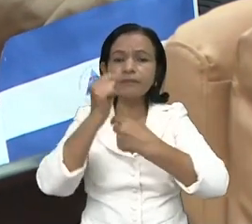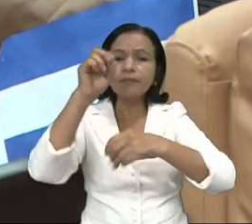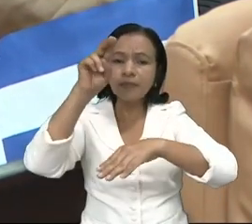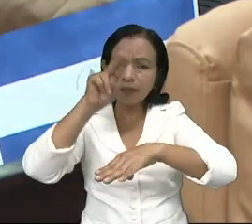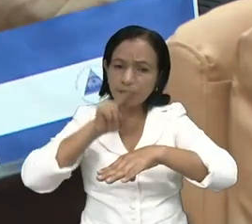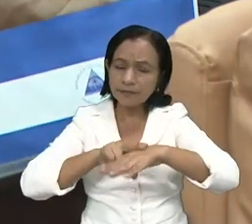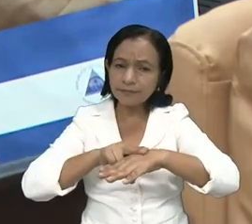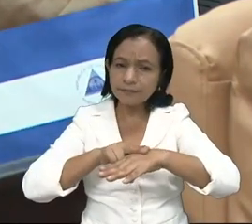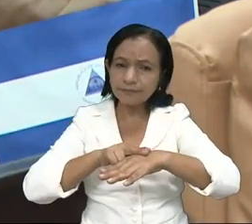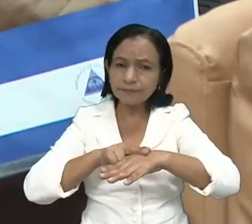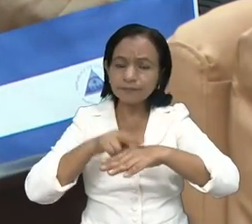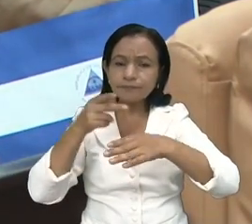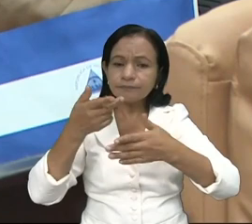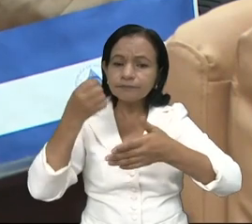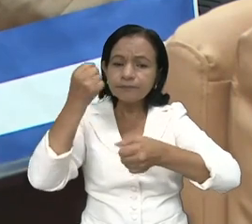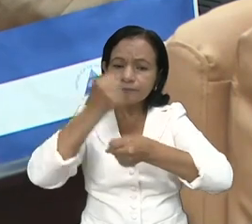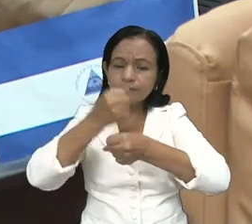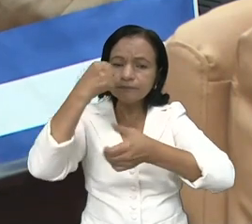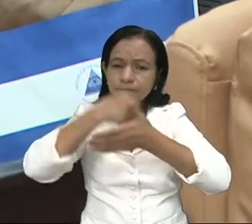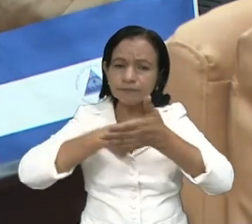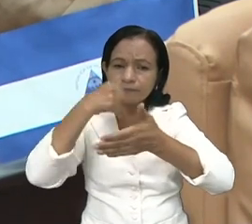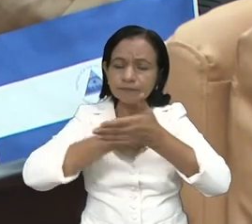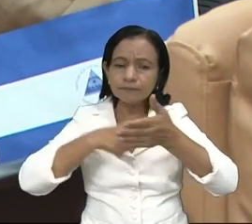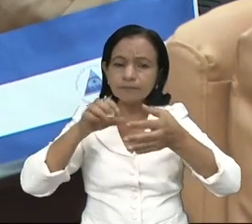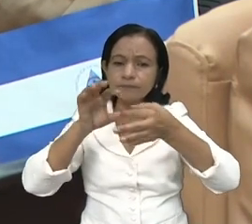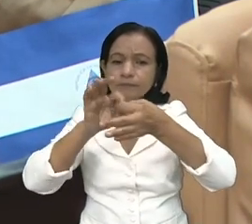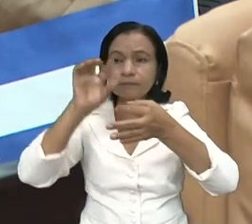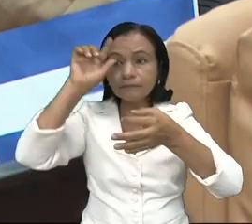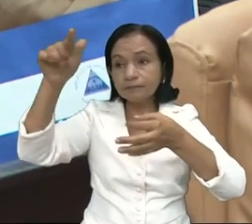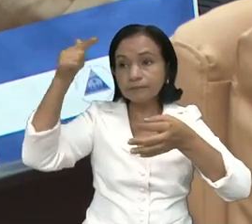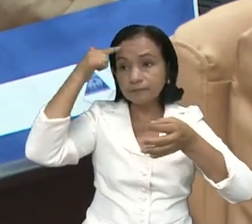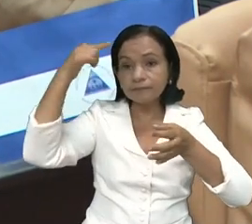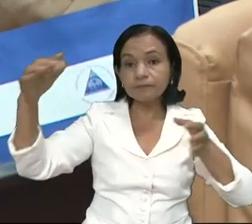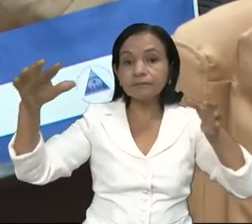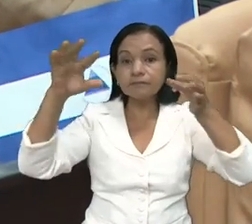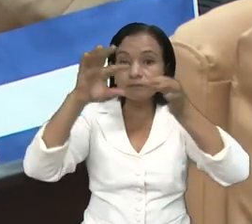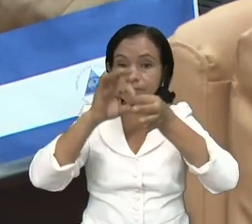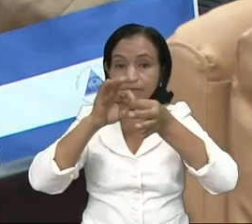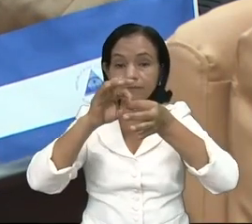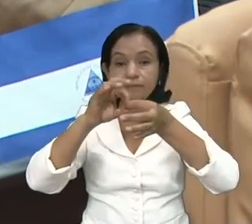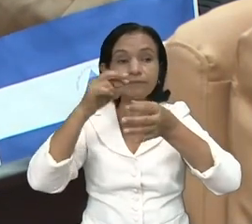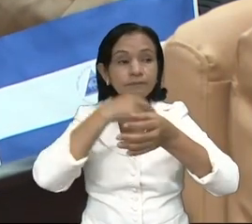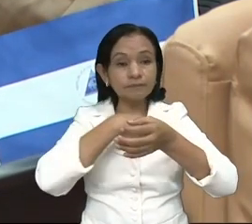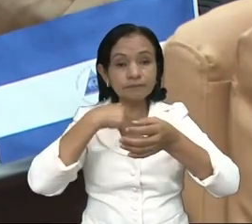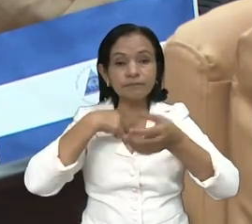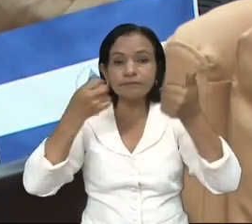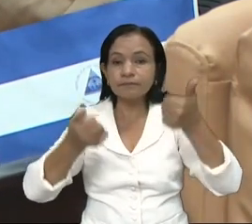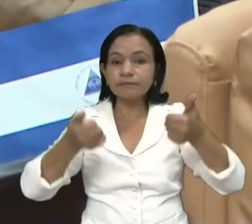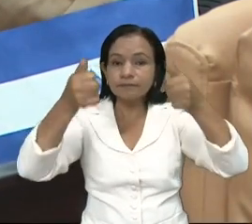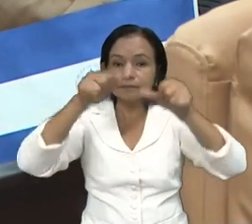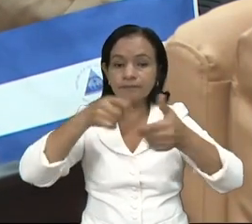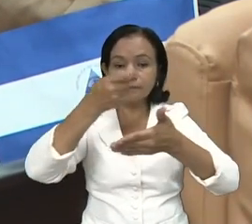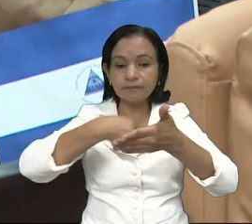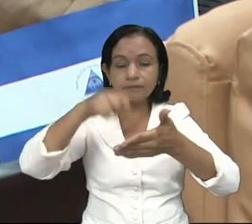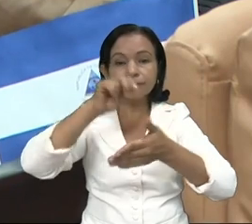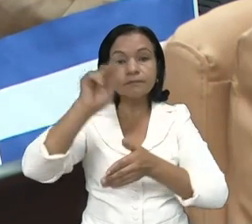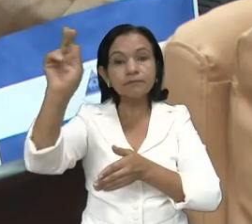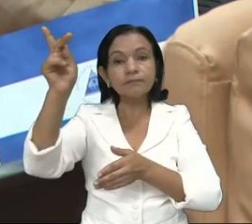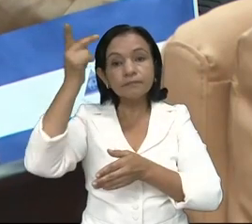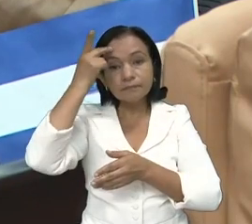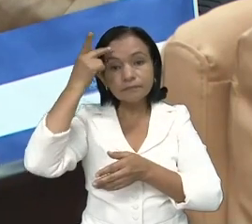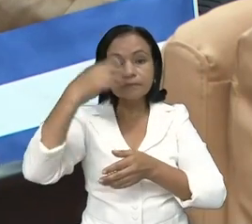Nacional, aunando esfuerzos junto al Ejecutivo, hemos aprobado la política